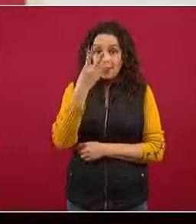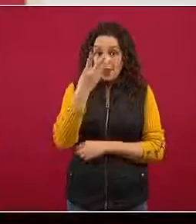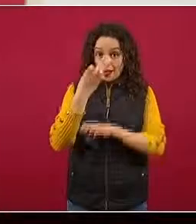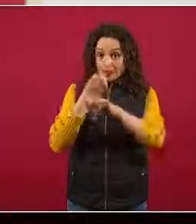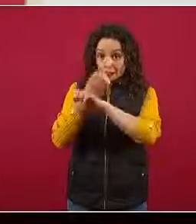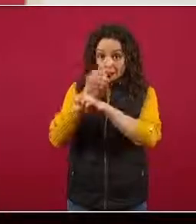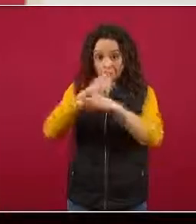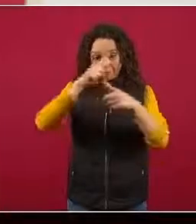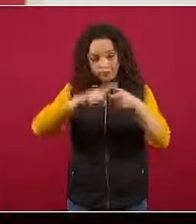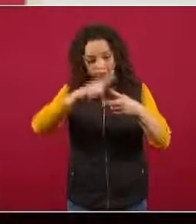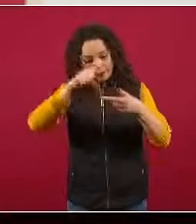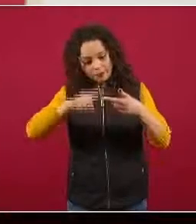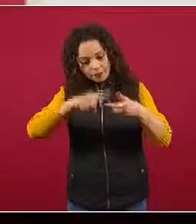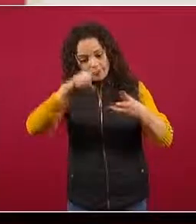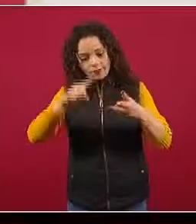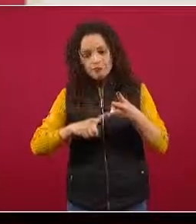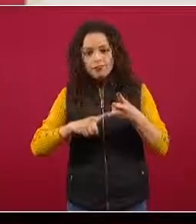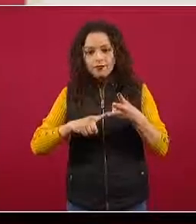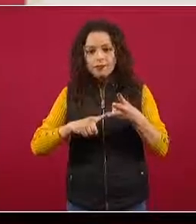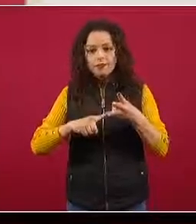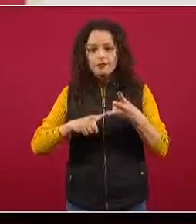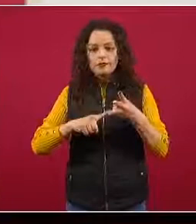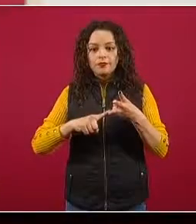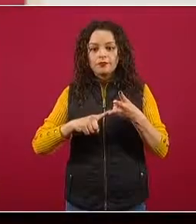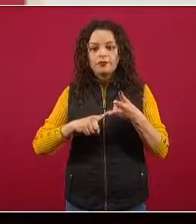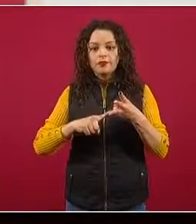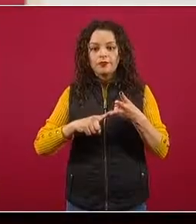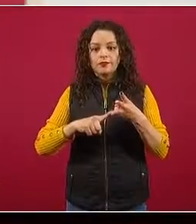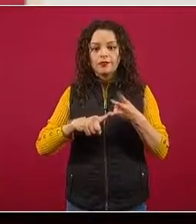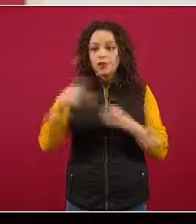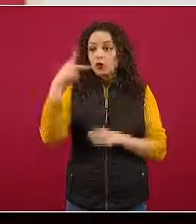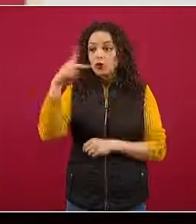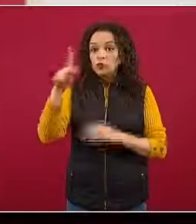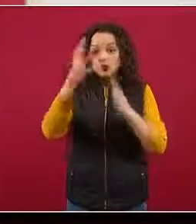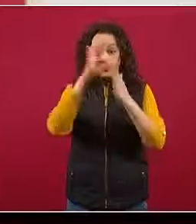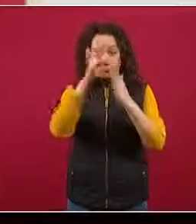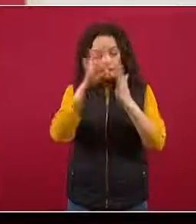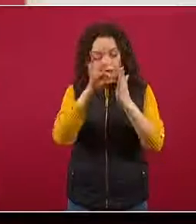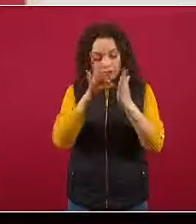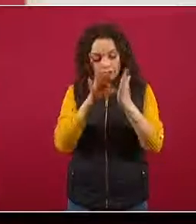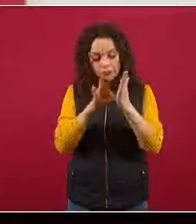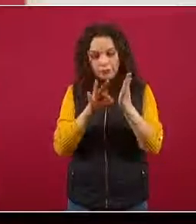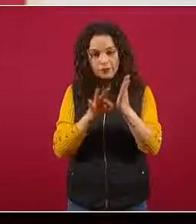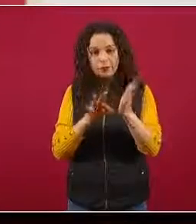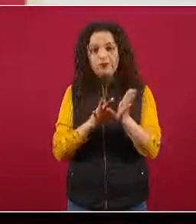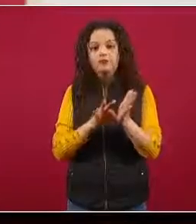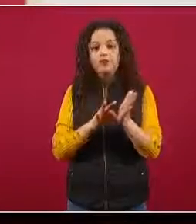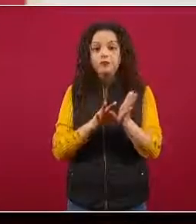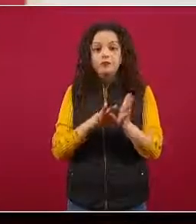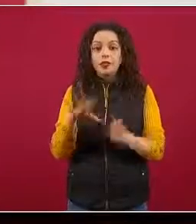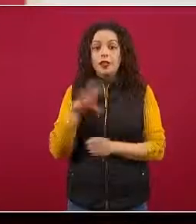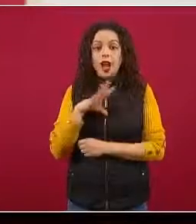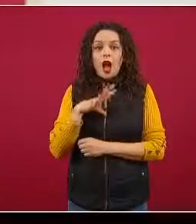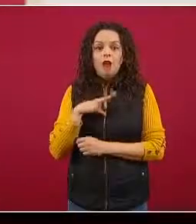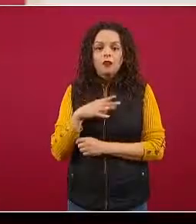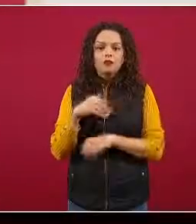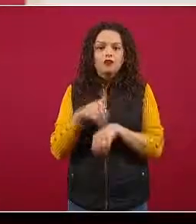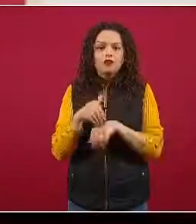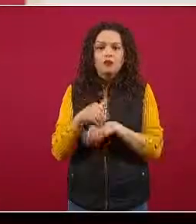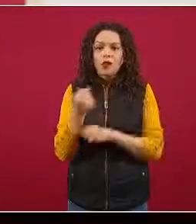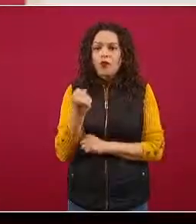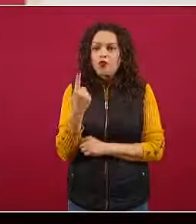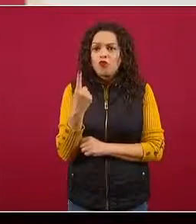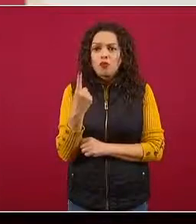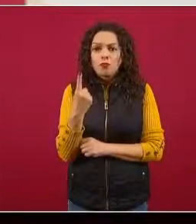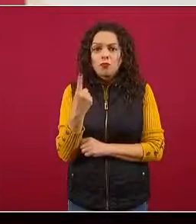República en sus indicadores tienen un 1, a lo mejor